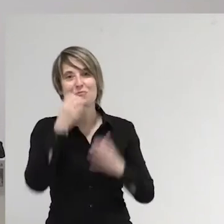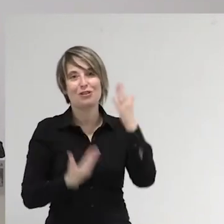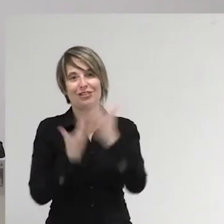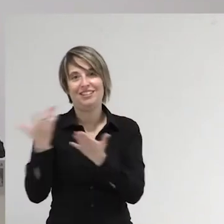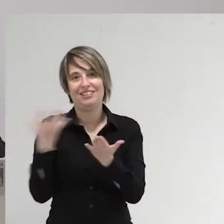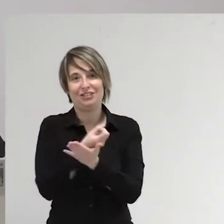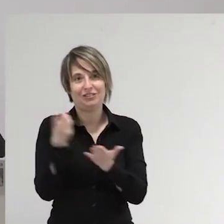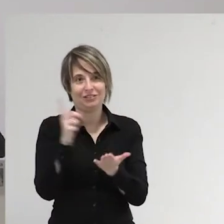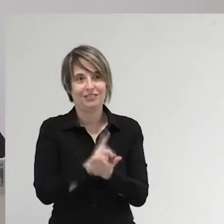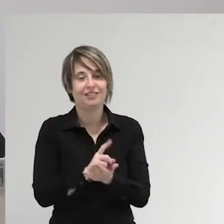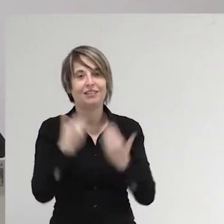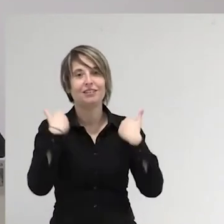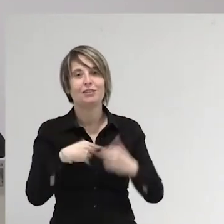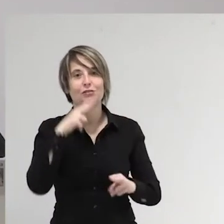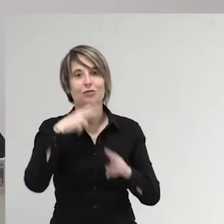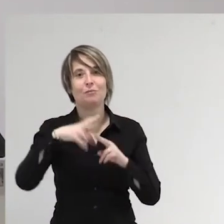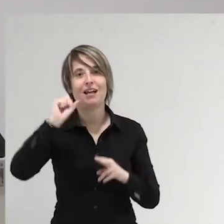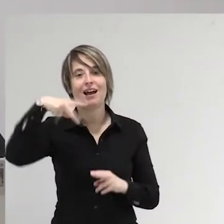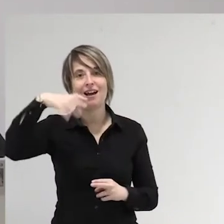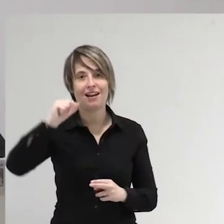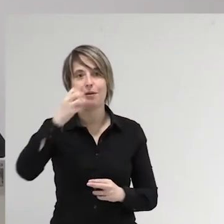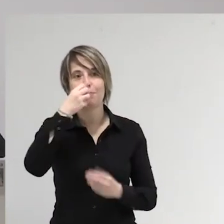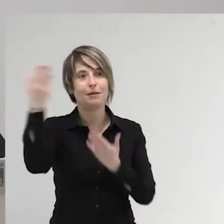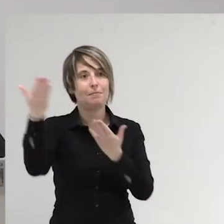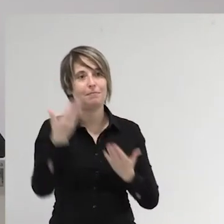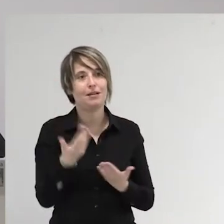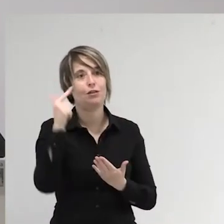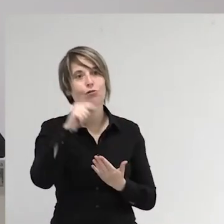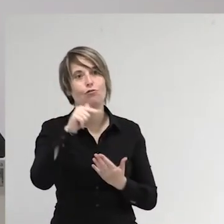berriro. Nire izena Ana da, eta ongi etorri